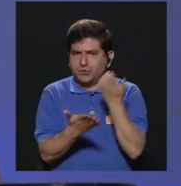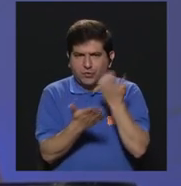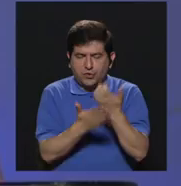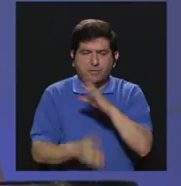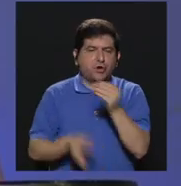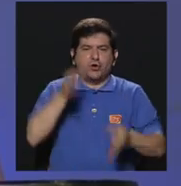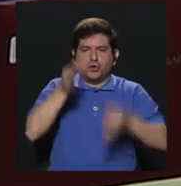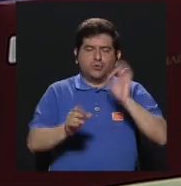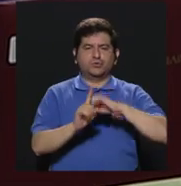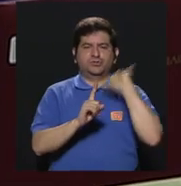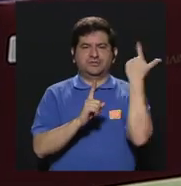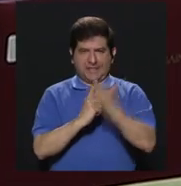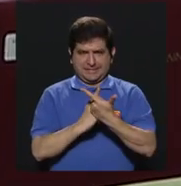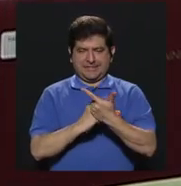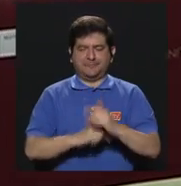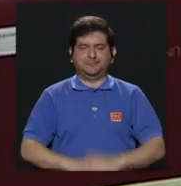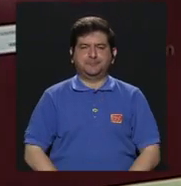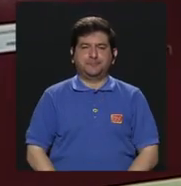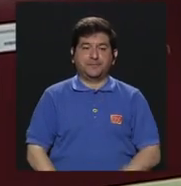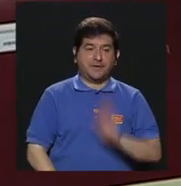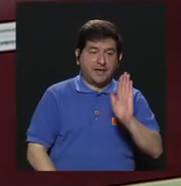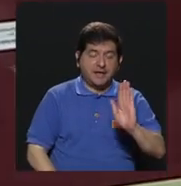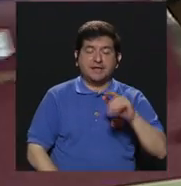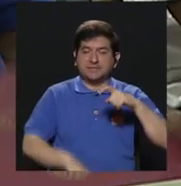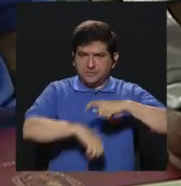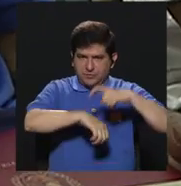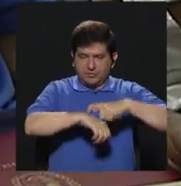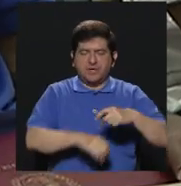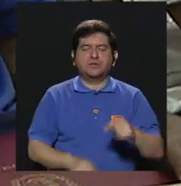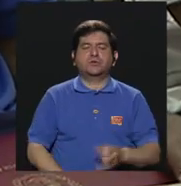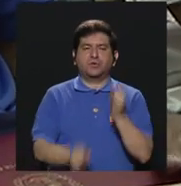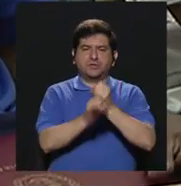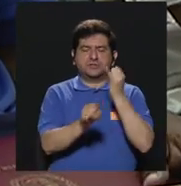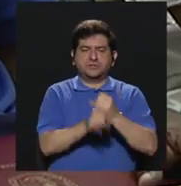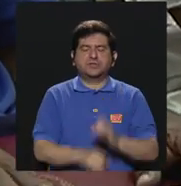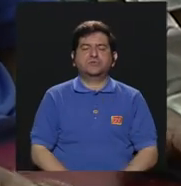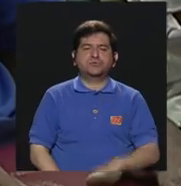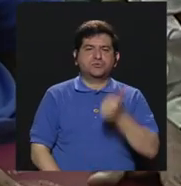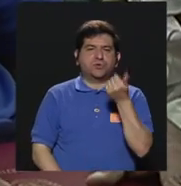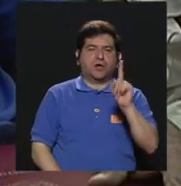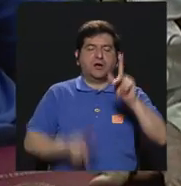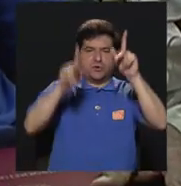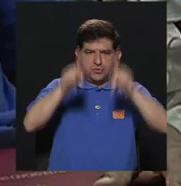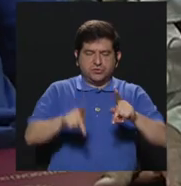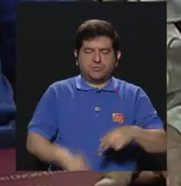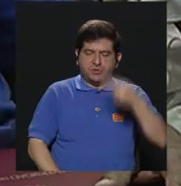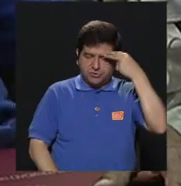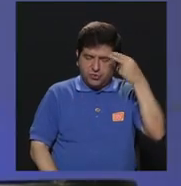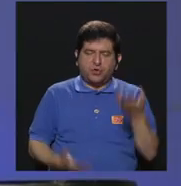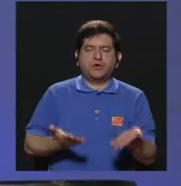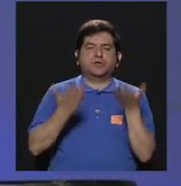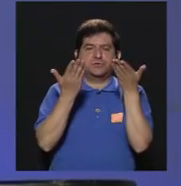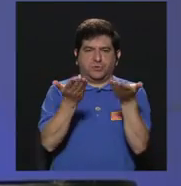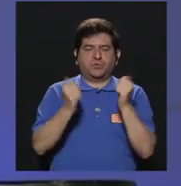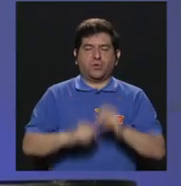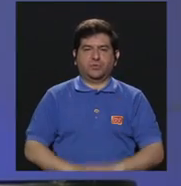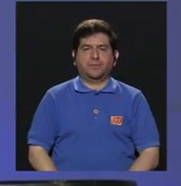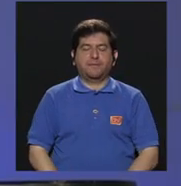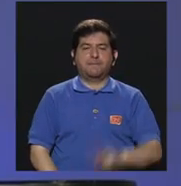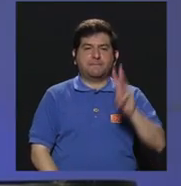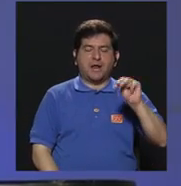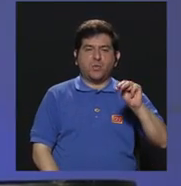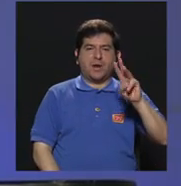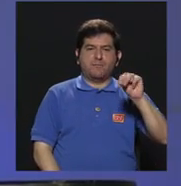de la justicia social. Desde entonces, nuestra institución ha distinguido a 11 costarricenses con este galardón. Manuel